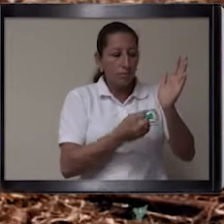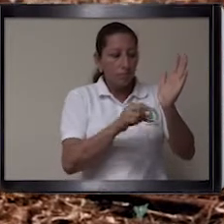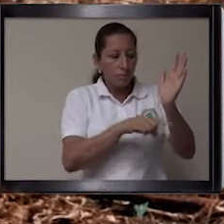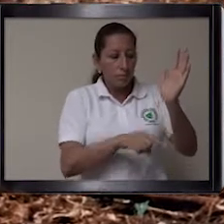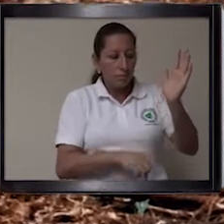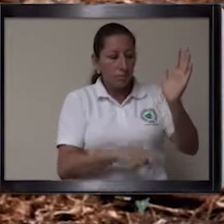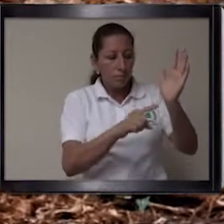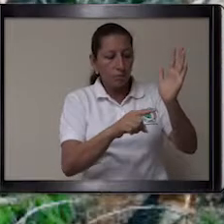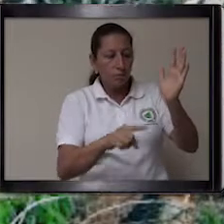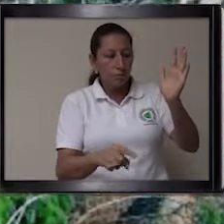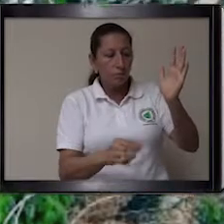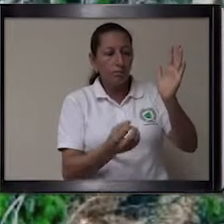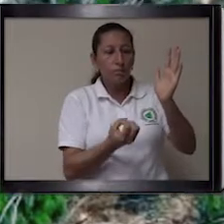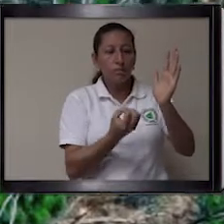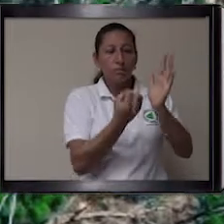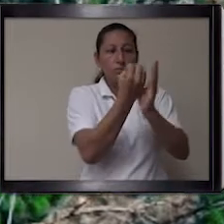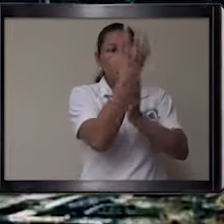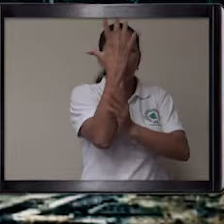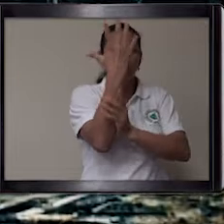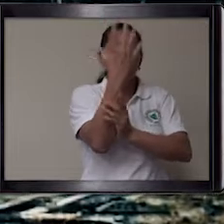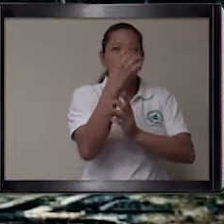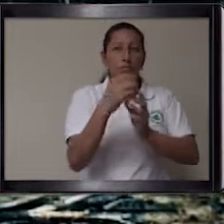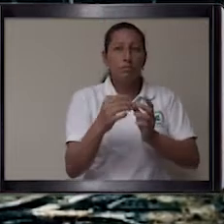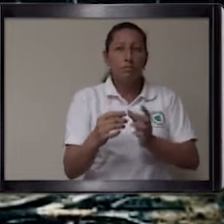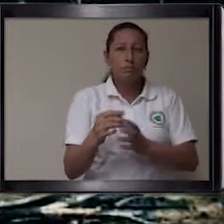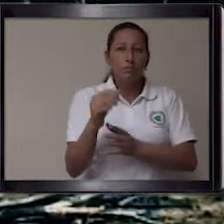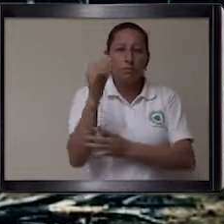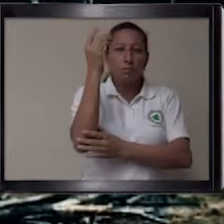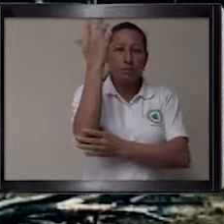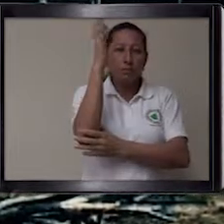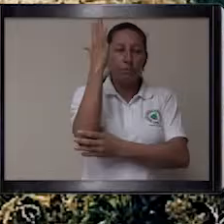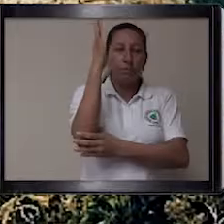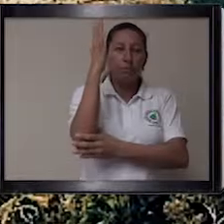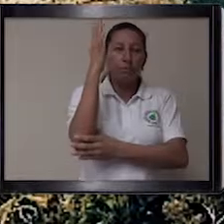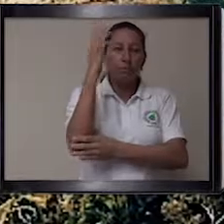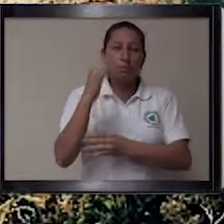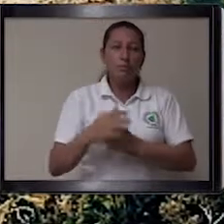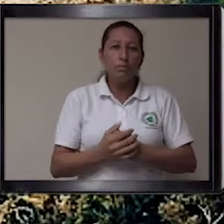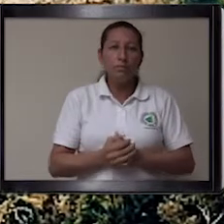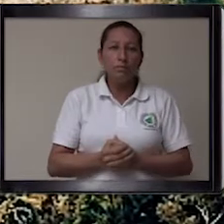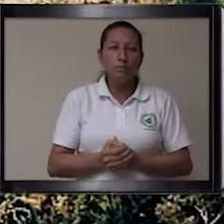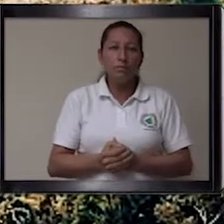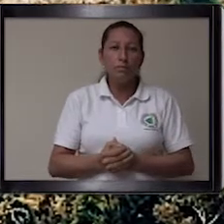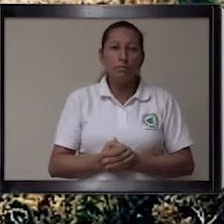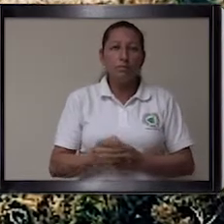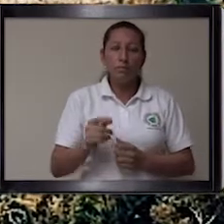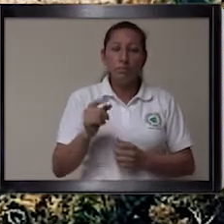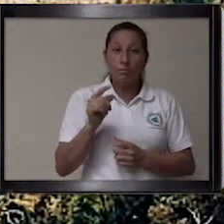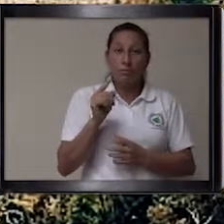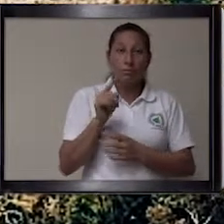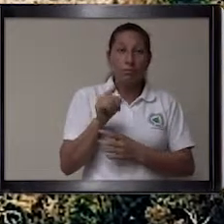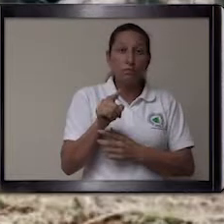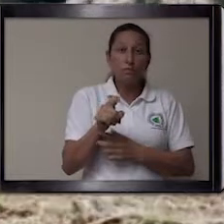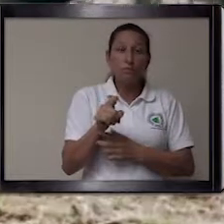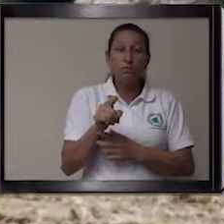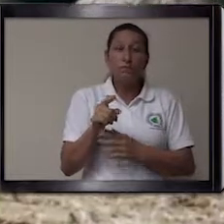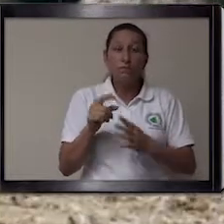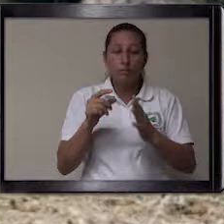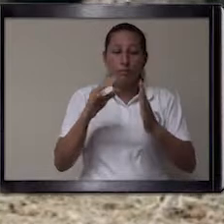fortaleza, pero al despalar una ladera volcánica, entonces perdemos toda esa vegetación, perdemos las raíces que sostienen el